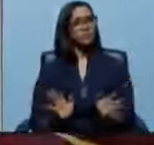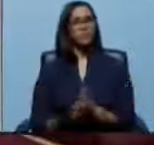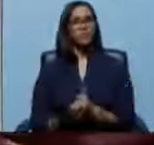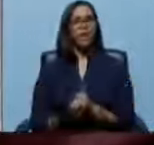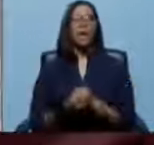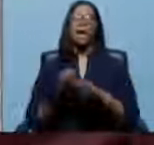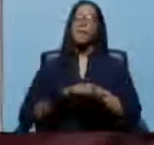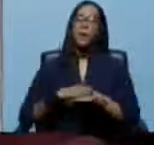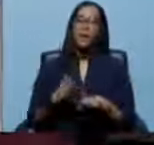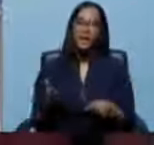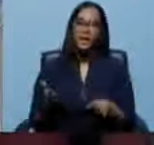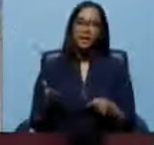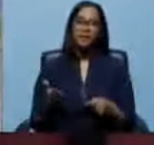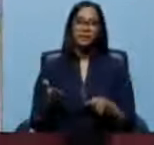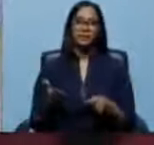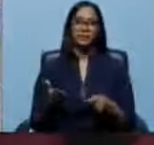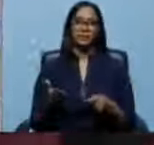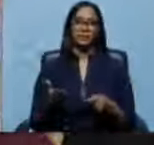¿Por qué?